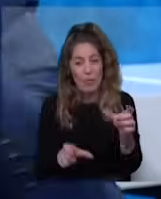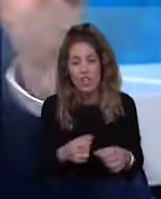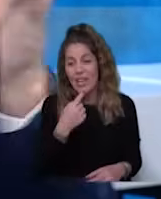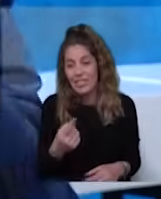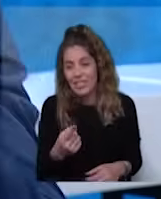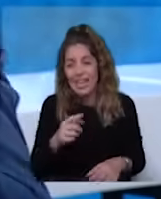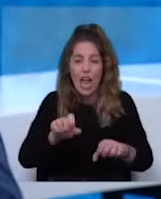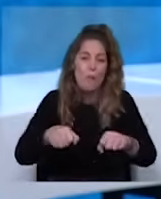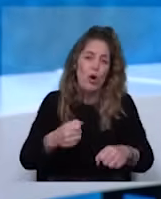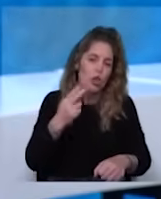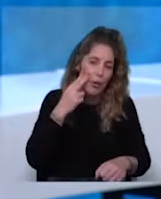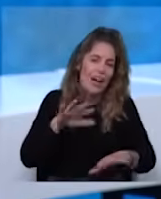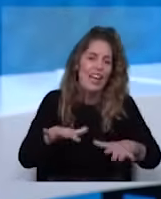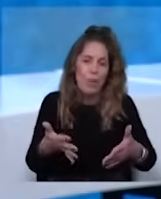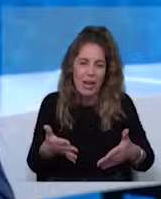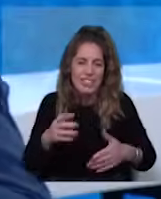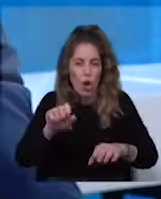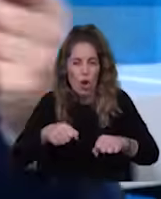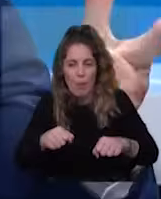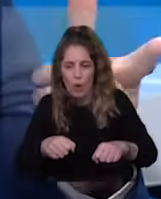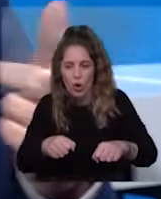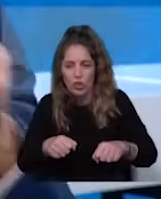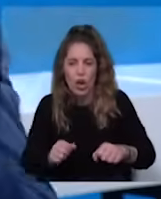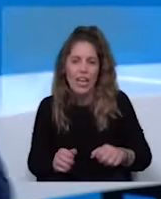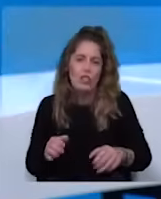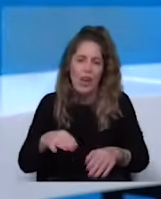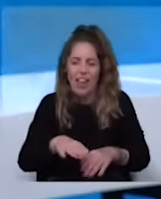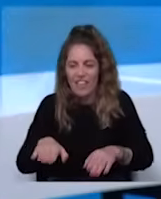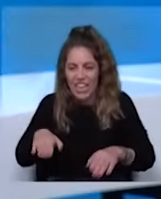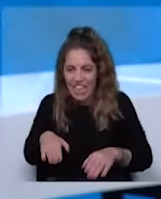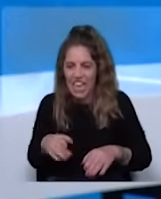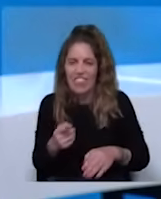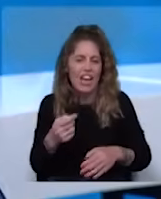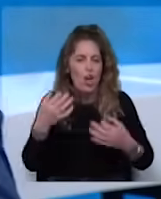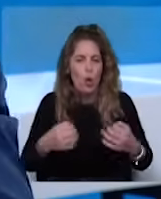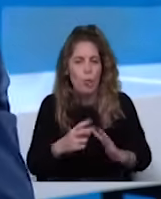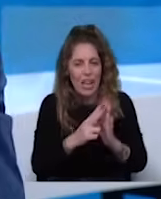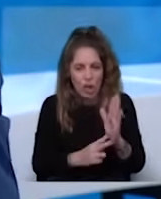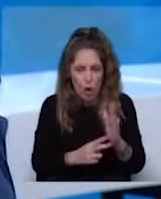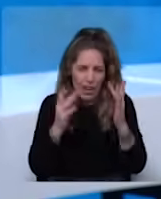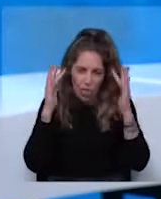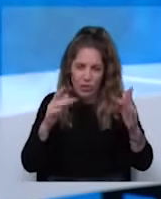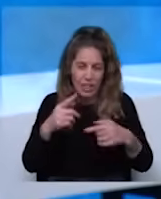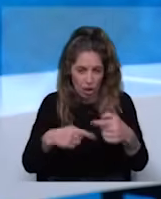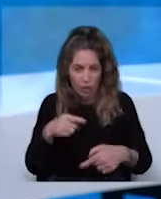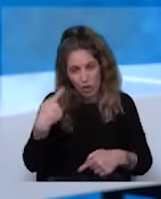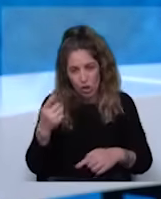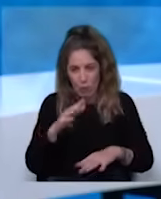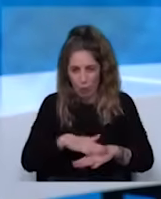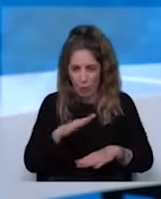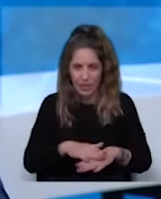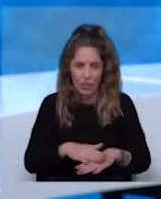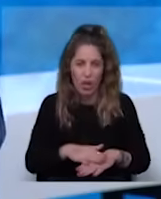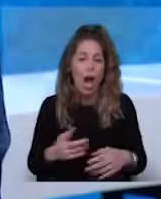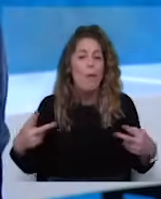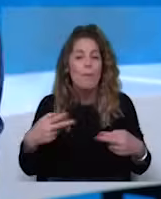las motos el problema qué pasa con las motos aquellas que suben arriba de la Vereda que no cumplen las normas de tránsito lauc la seguimos en otro momento Dale